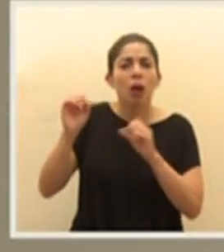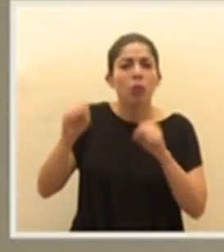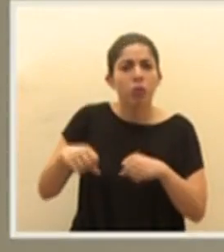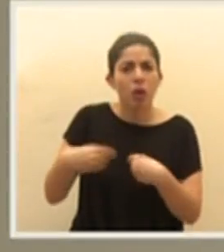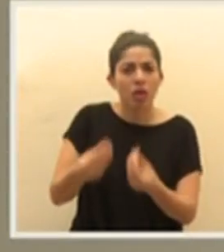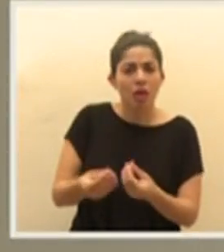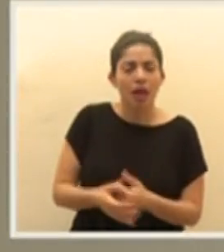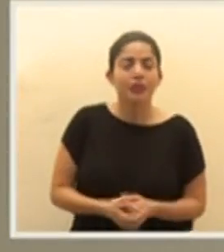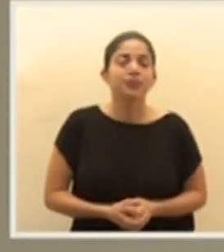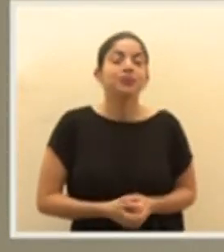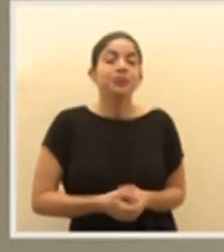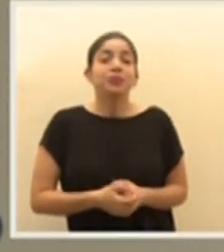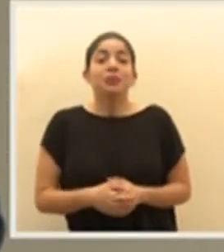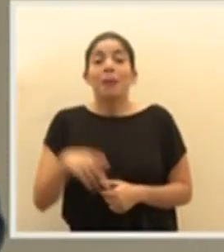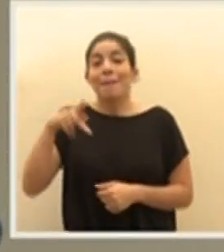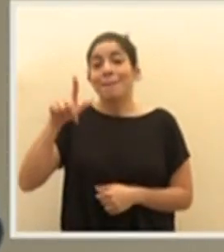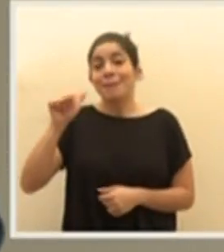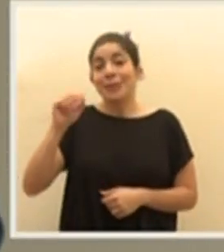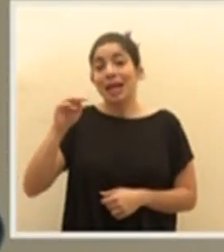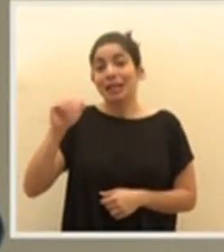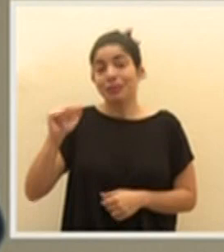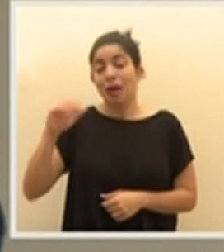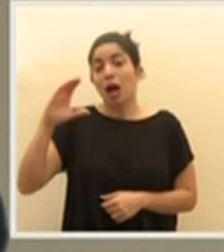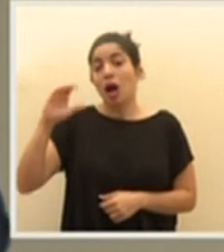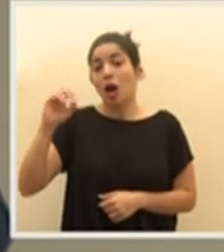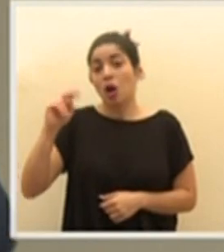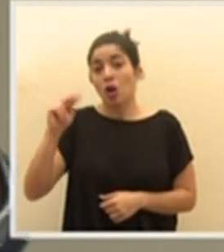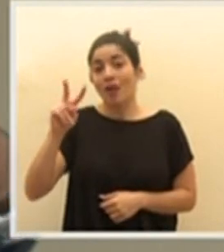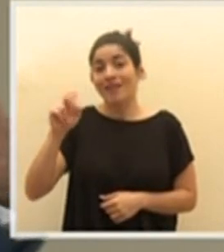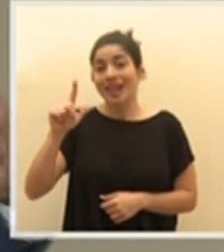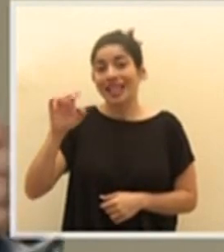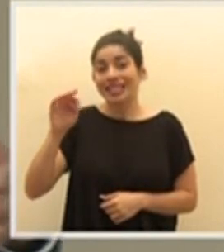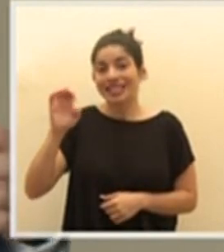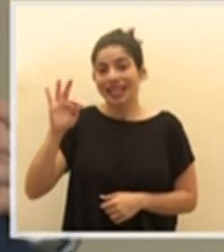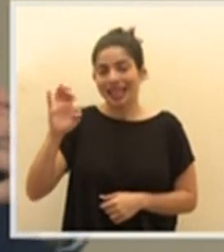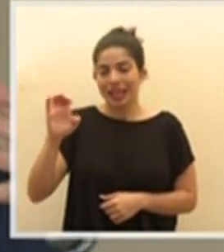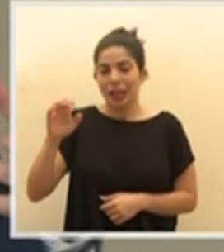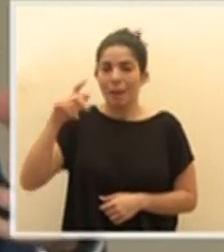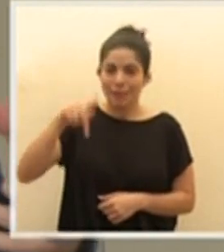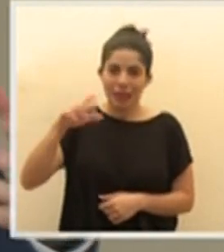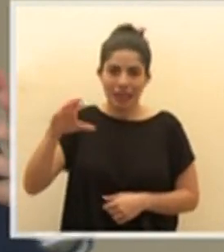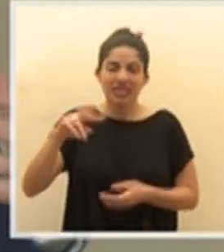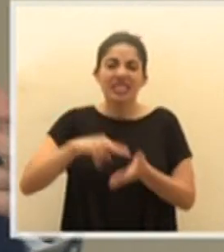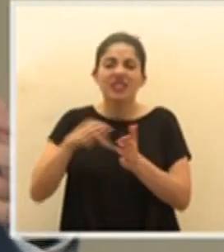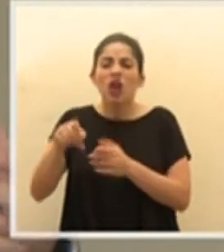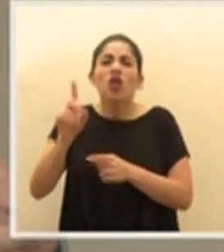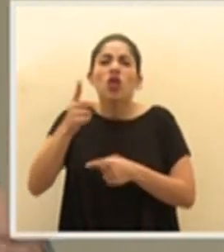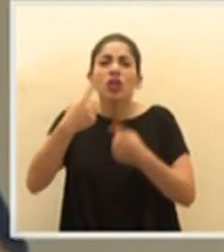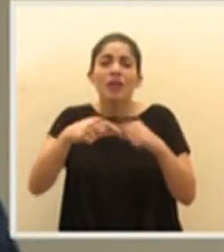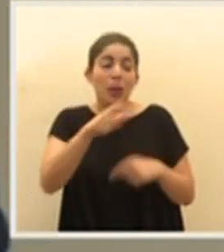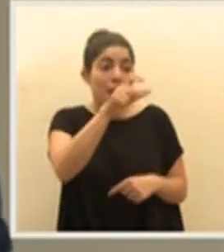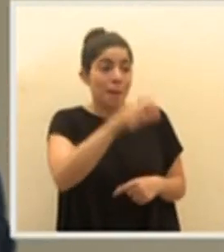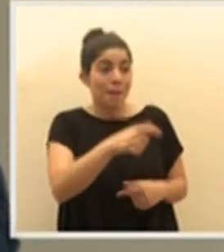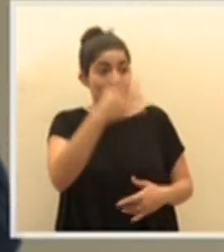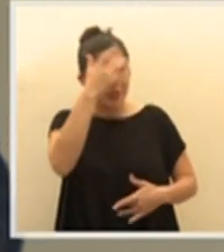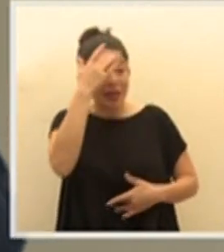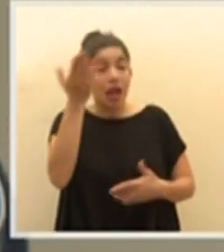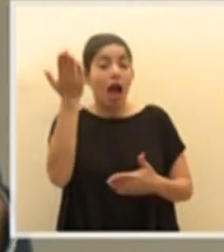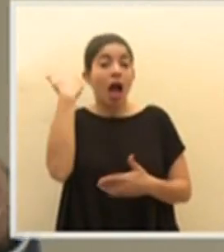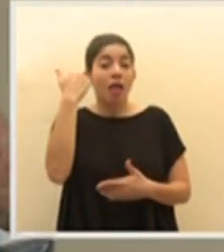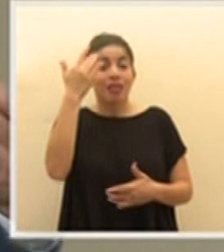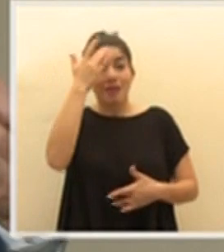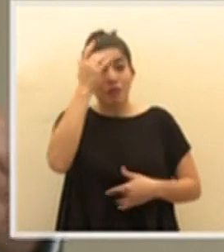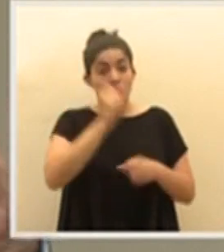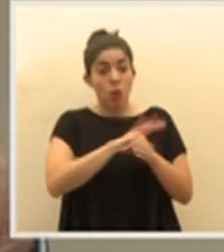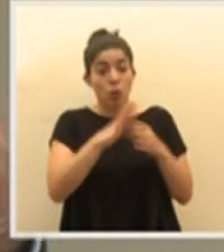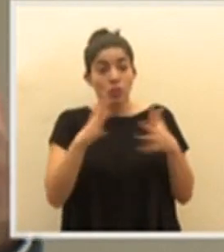Sí, el plasma convaleciente, recordemos que es plasma que se toma de la sangre de pacientes recuperados con la